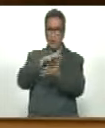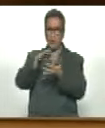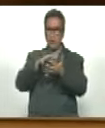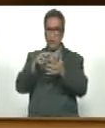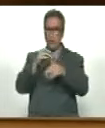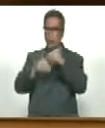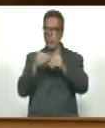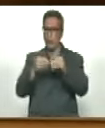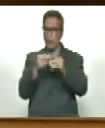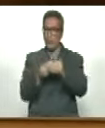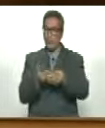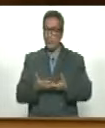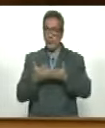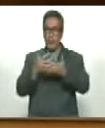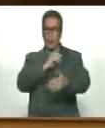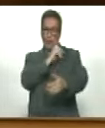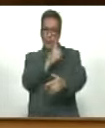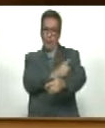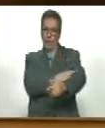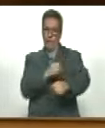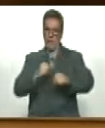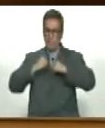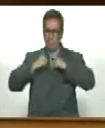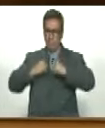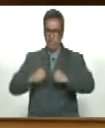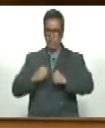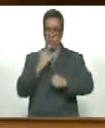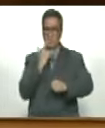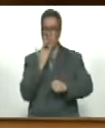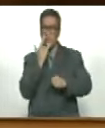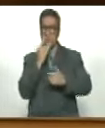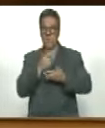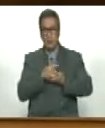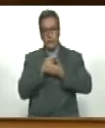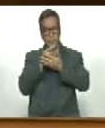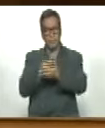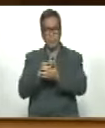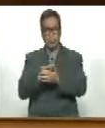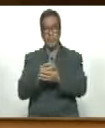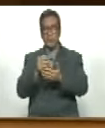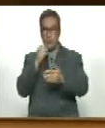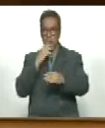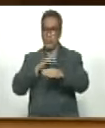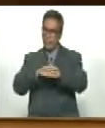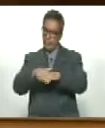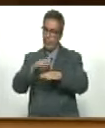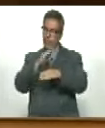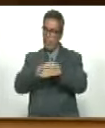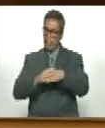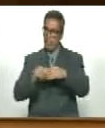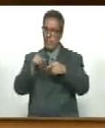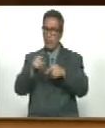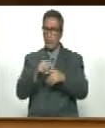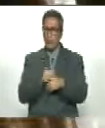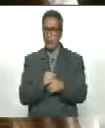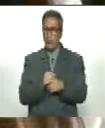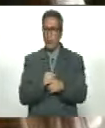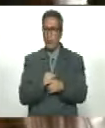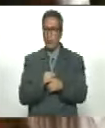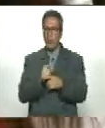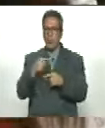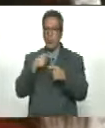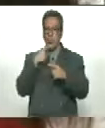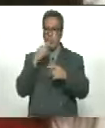¿Cómo le vamos a devolver con la fuerza de la tenacidad, de la valentía, de la bondad, de la generosidad, de la compasión? Y